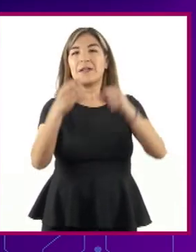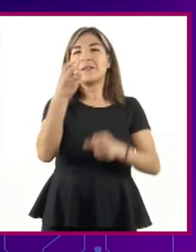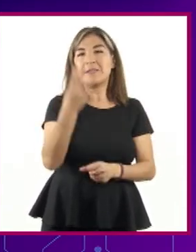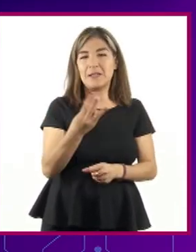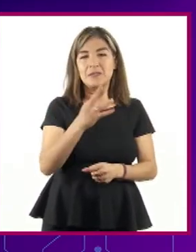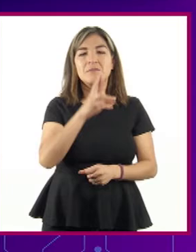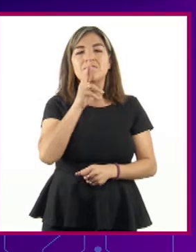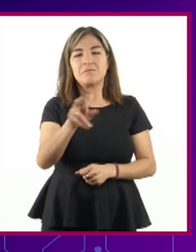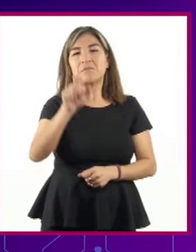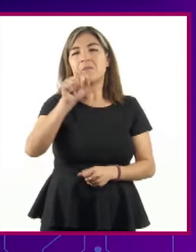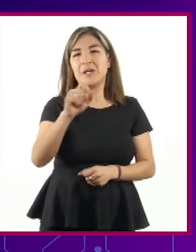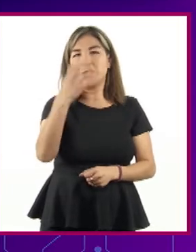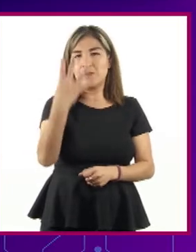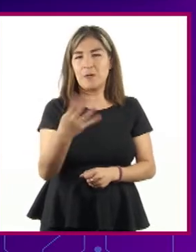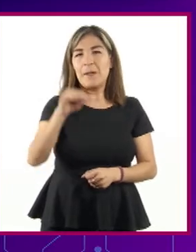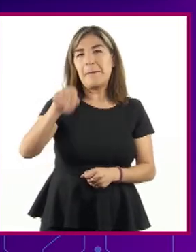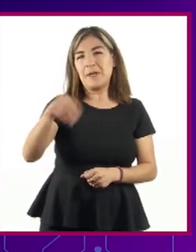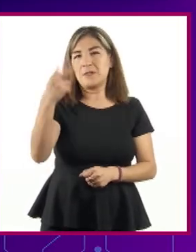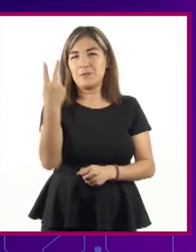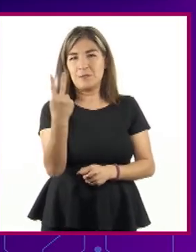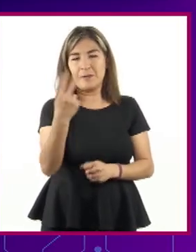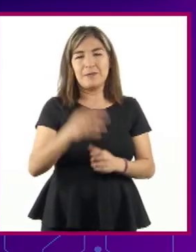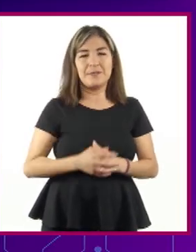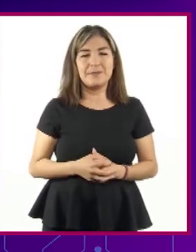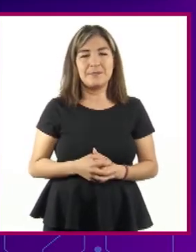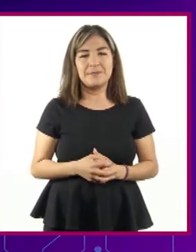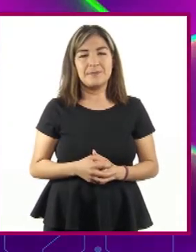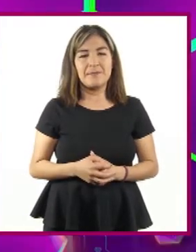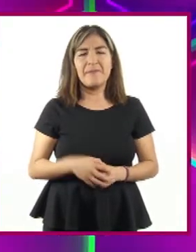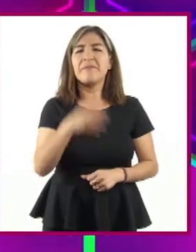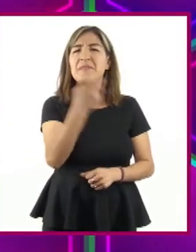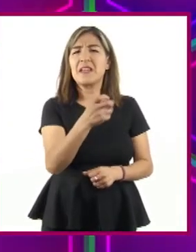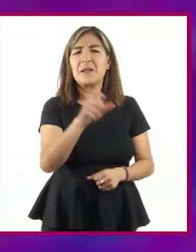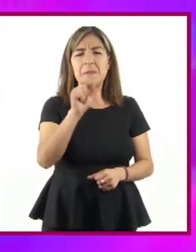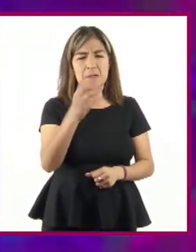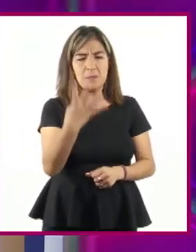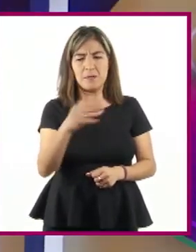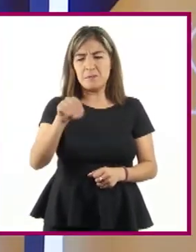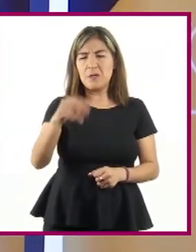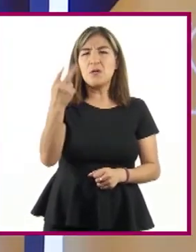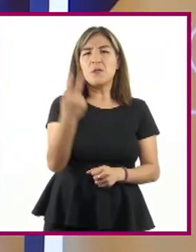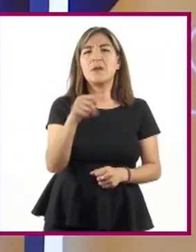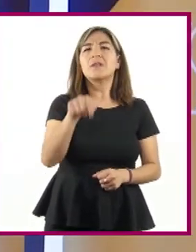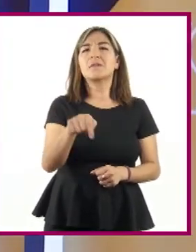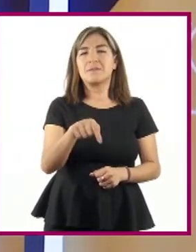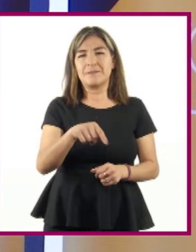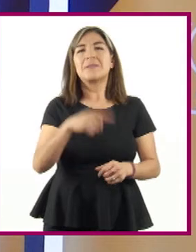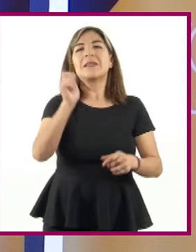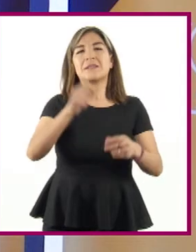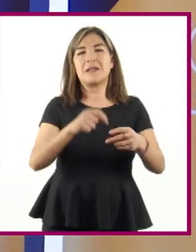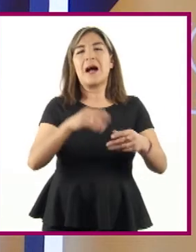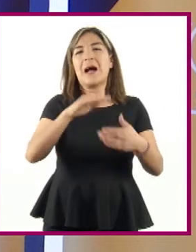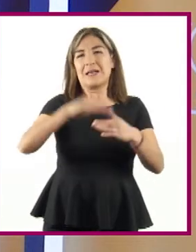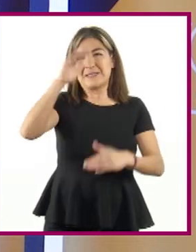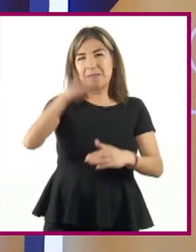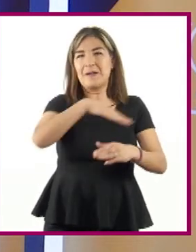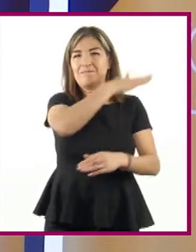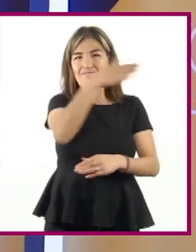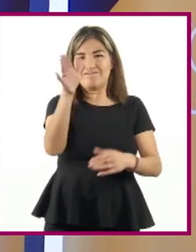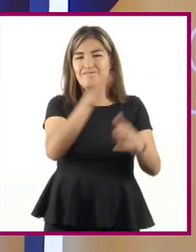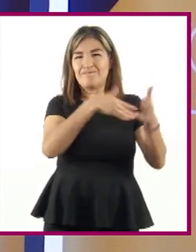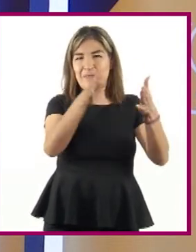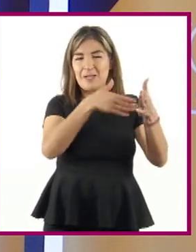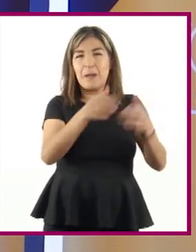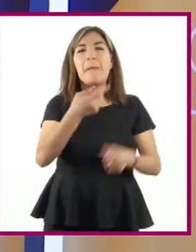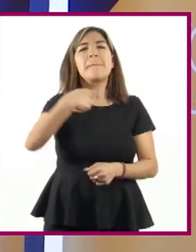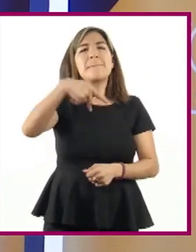es igual a 24 metros cuadrados. Esos 24 metros cuadrados corresponden a la parte superior.